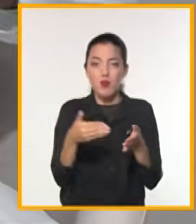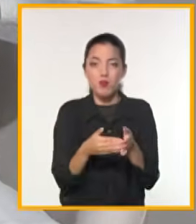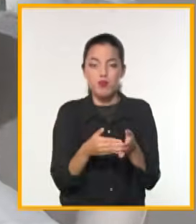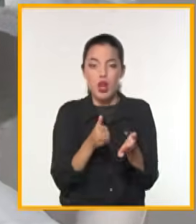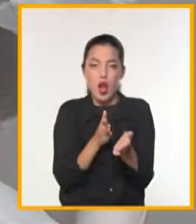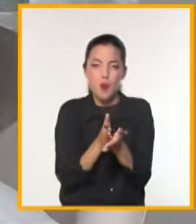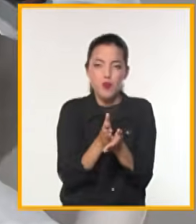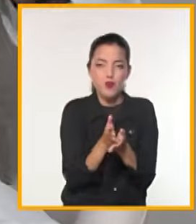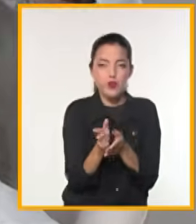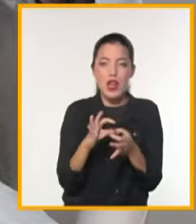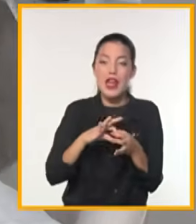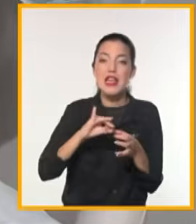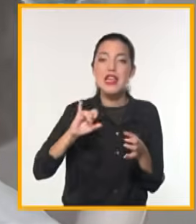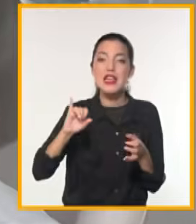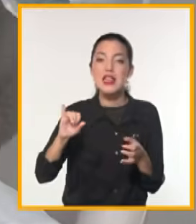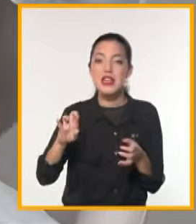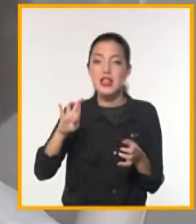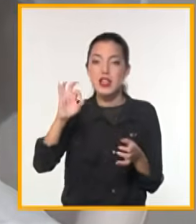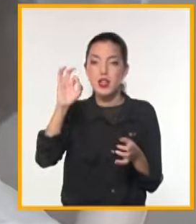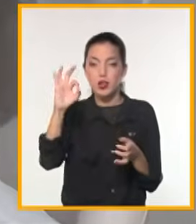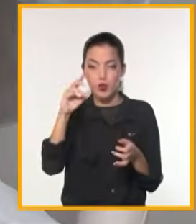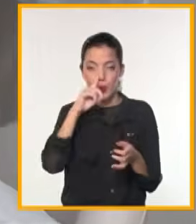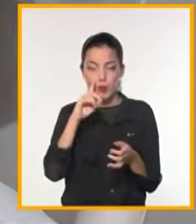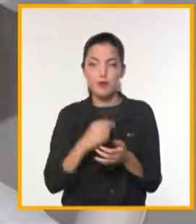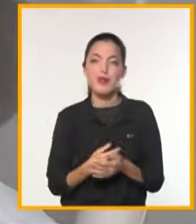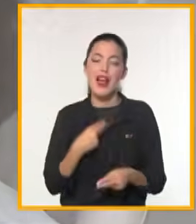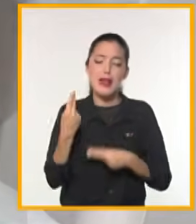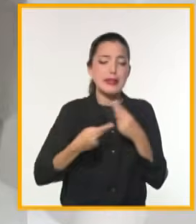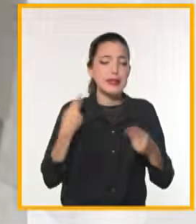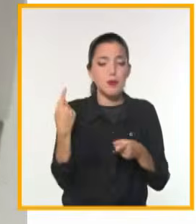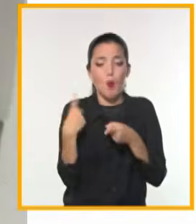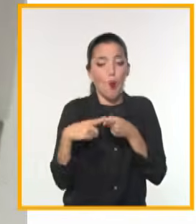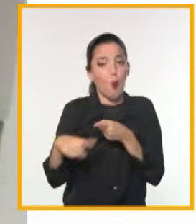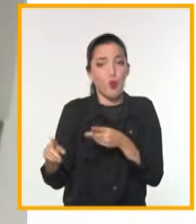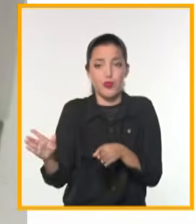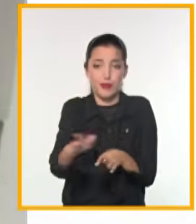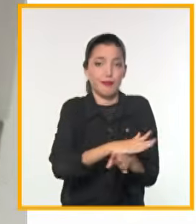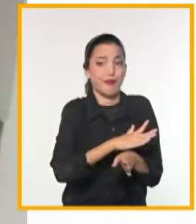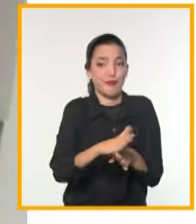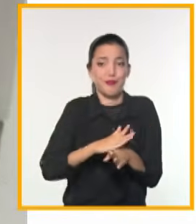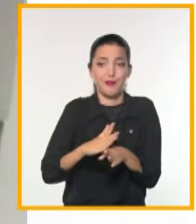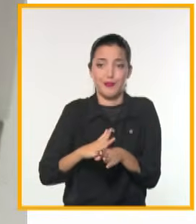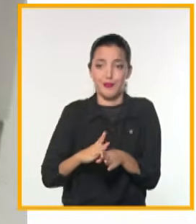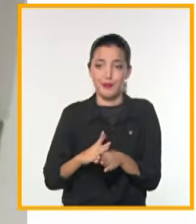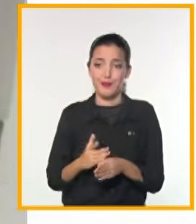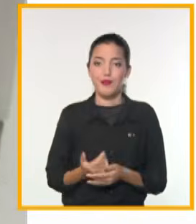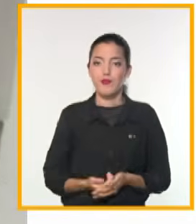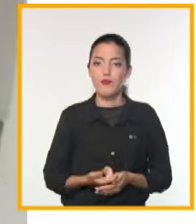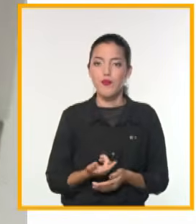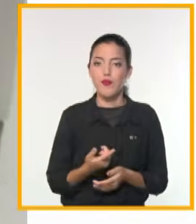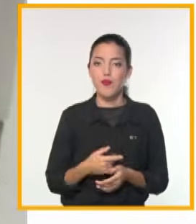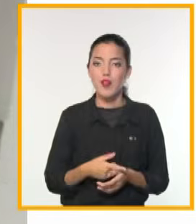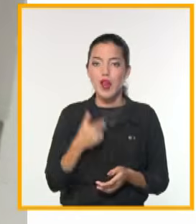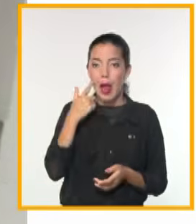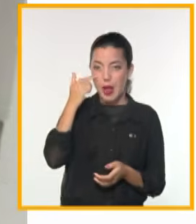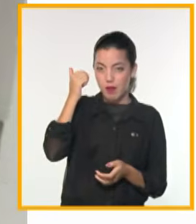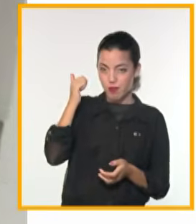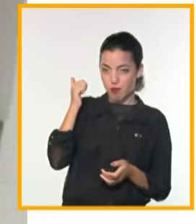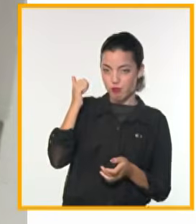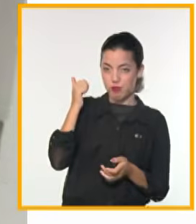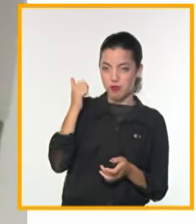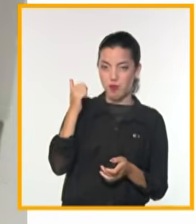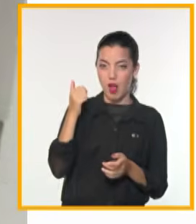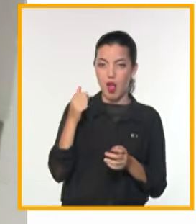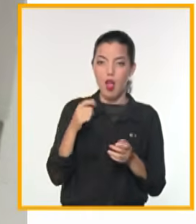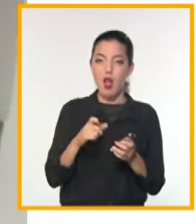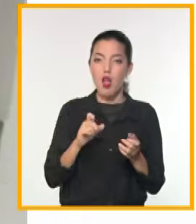ahí nosotros hicimos muchas cosas, por ahí por Bahía Honda había entrado una... ¿Este Jorge Pérez así?